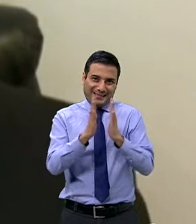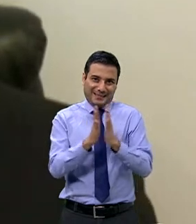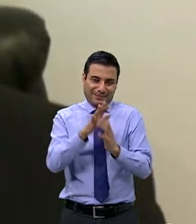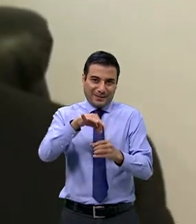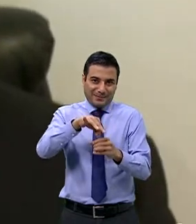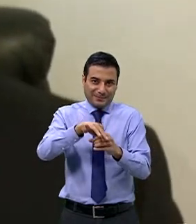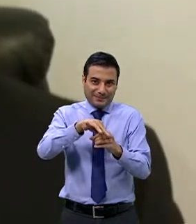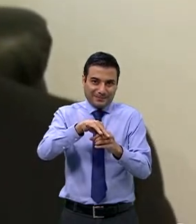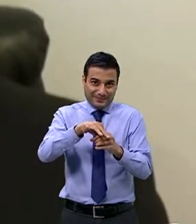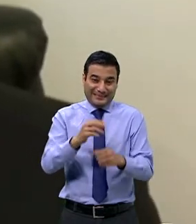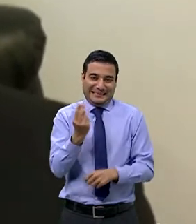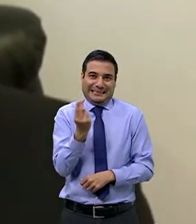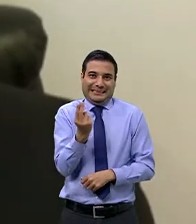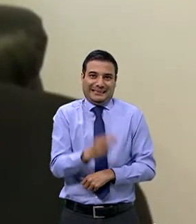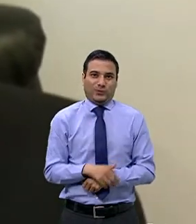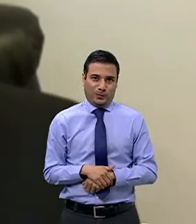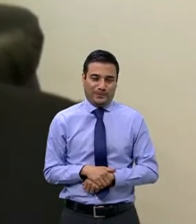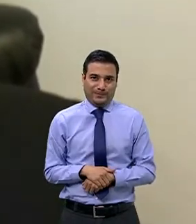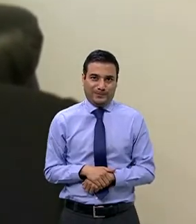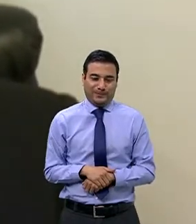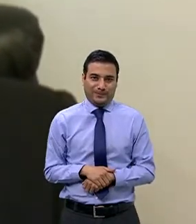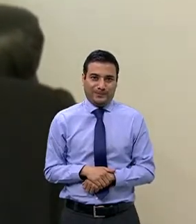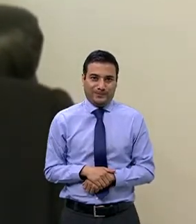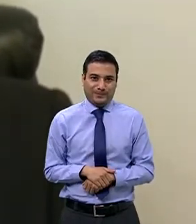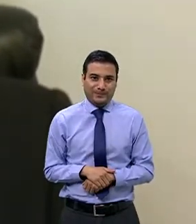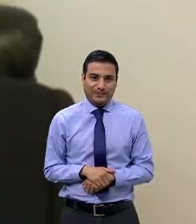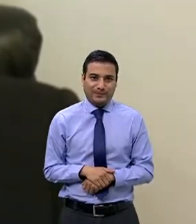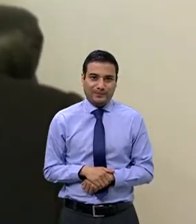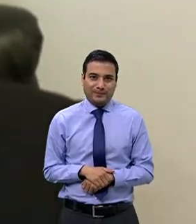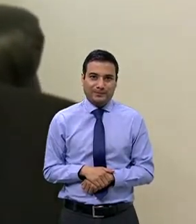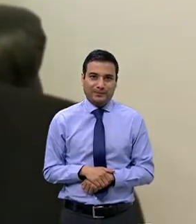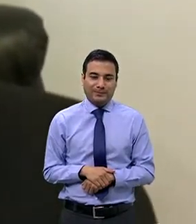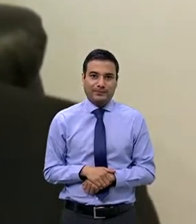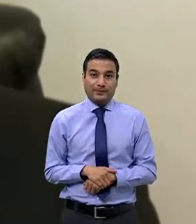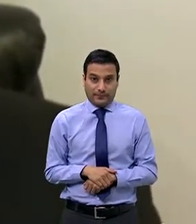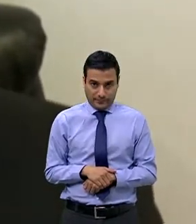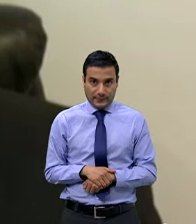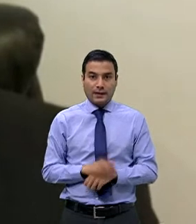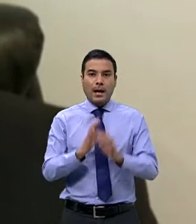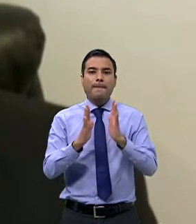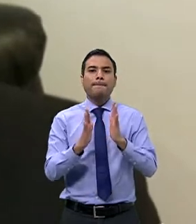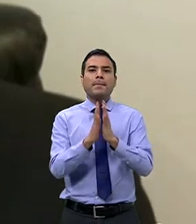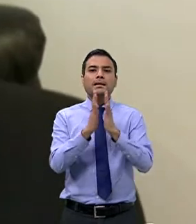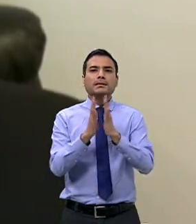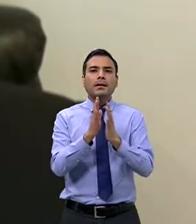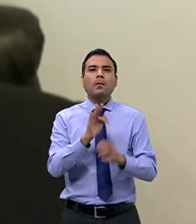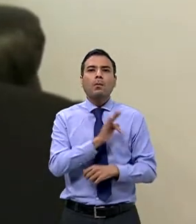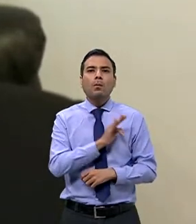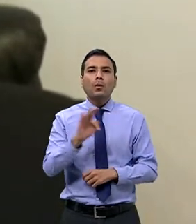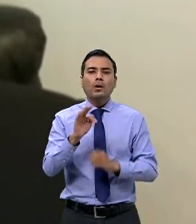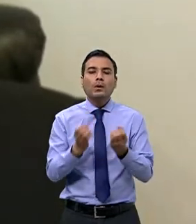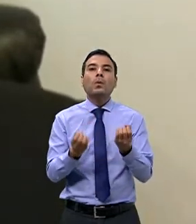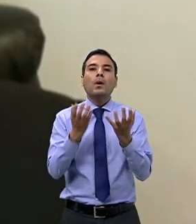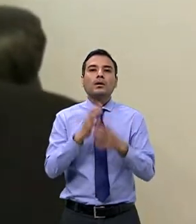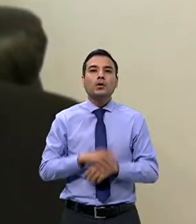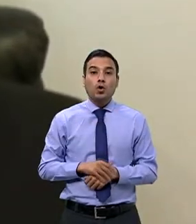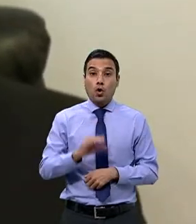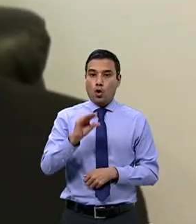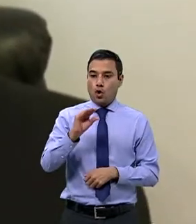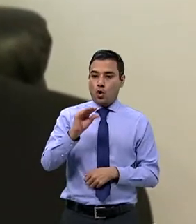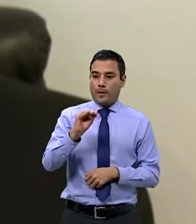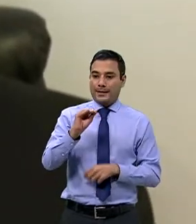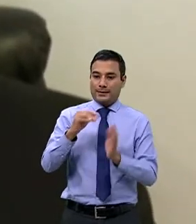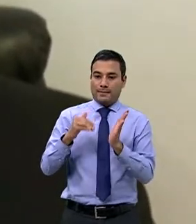pero más aún tenía la oportunidad de participar más de 90 millones lo que